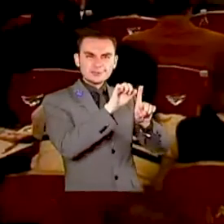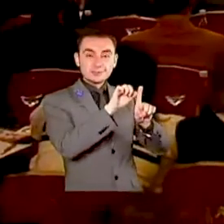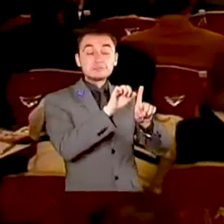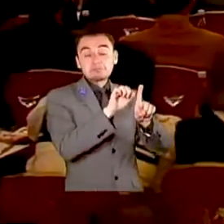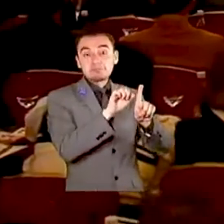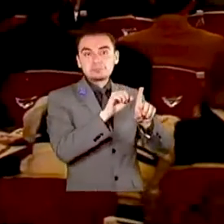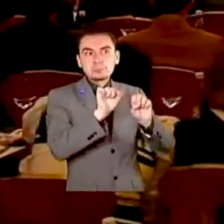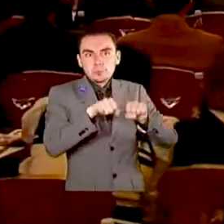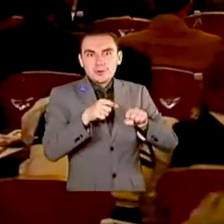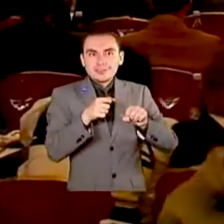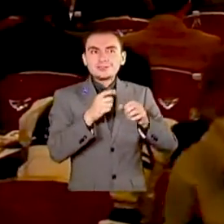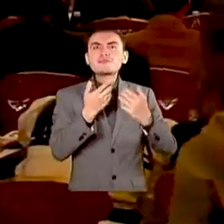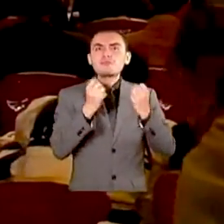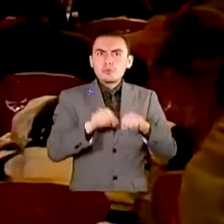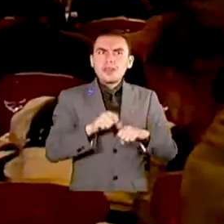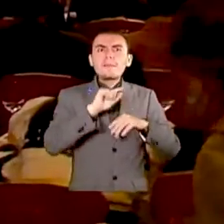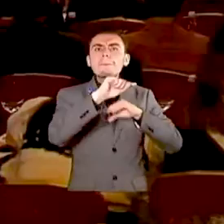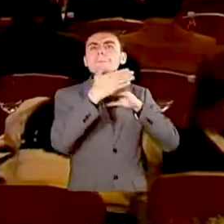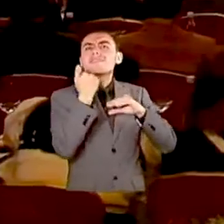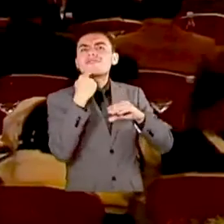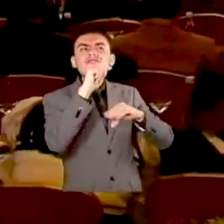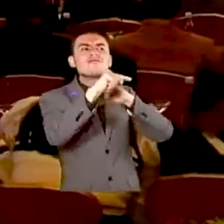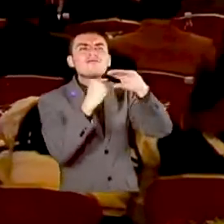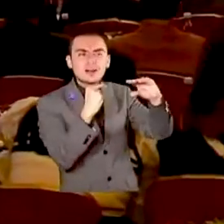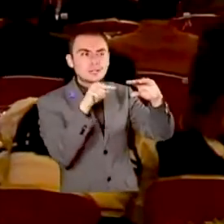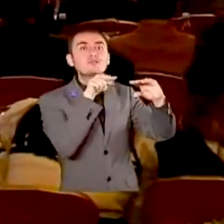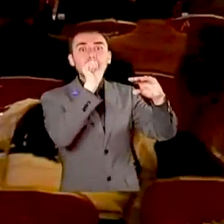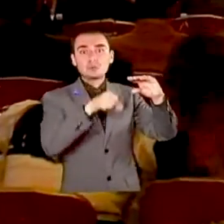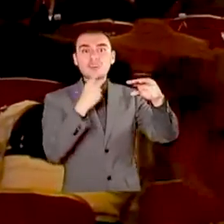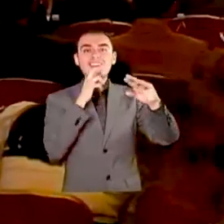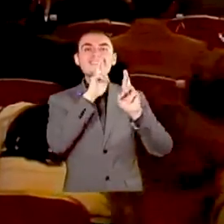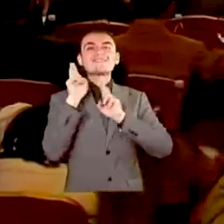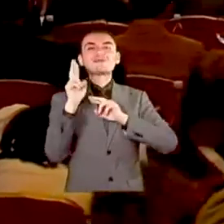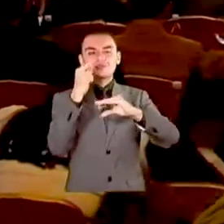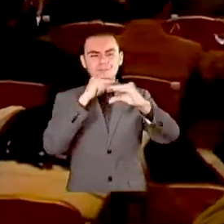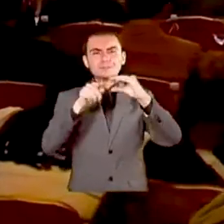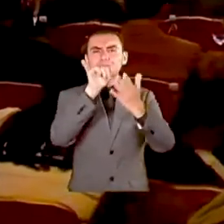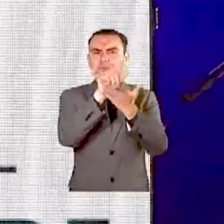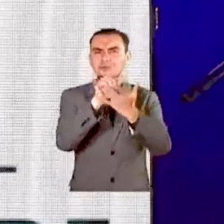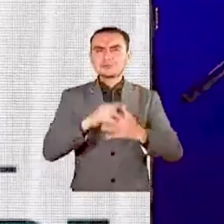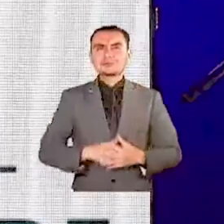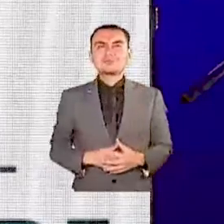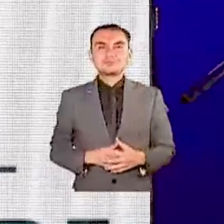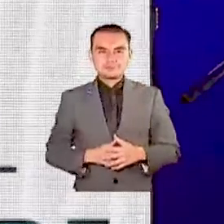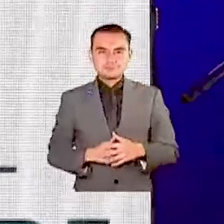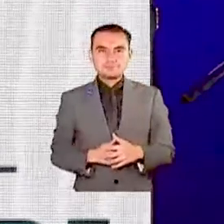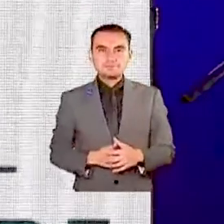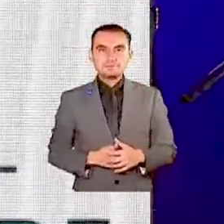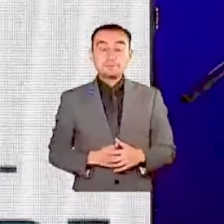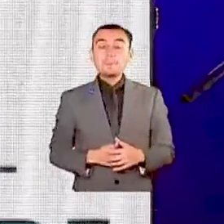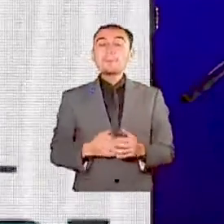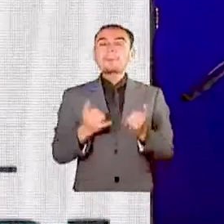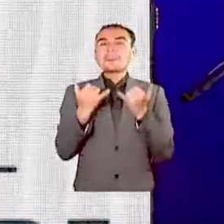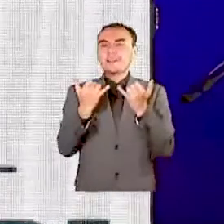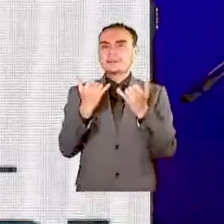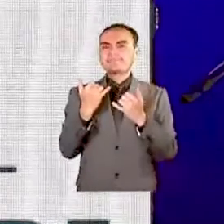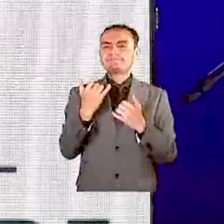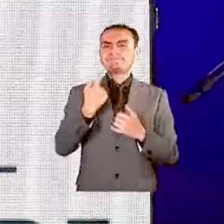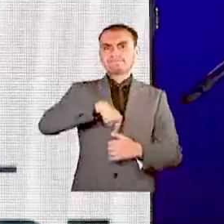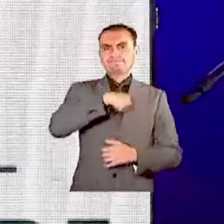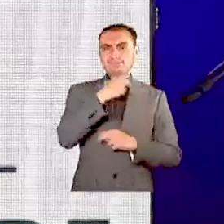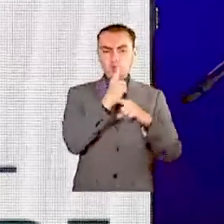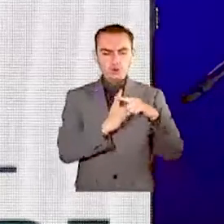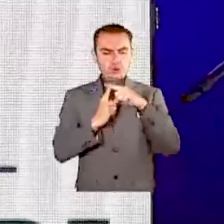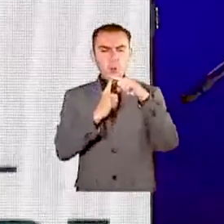les pedimos compartir un correo de contacto para el envío de las respuestas. Y uno de los grandes compromisos que asumió